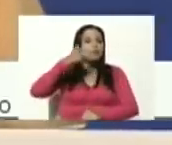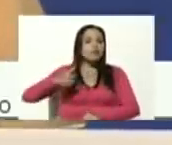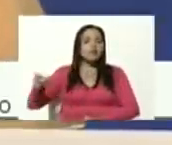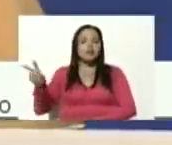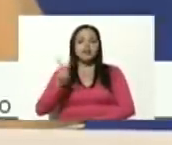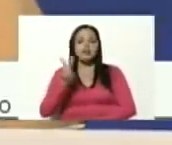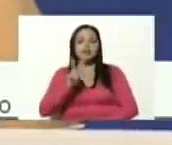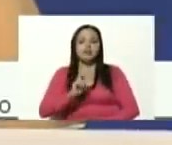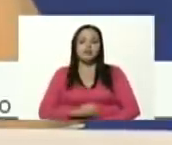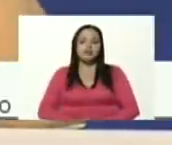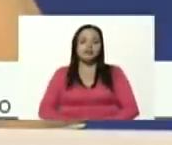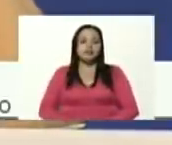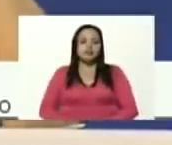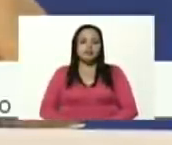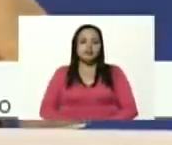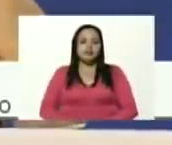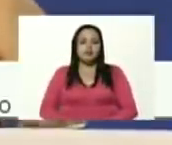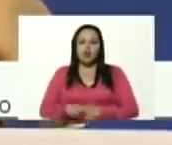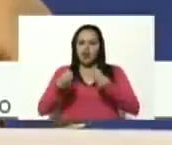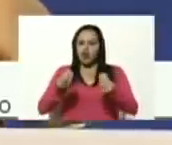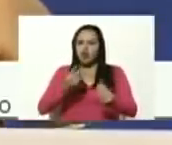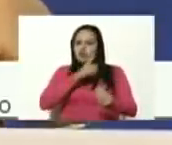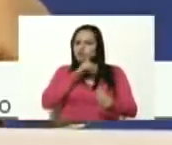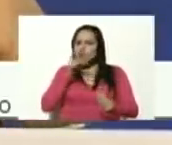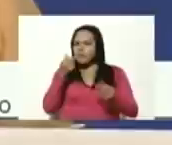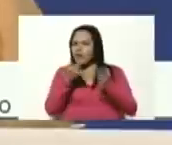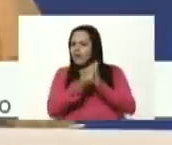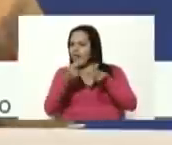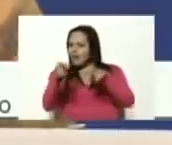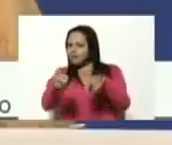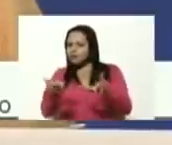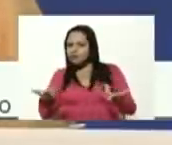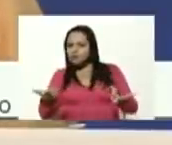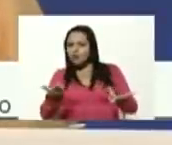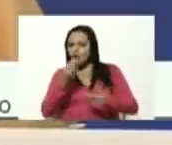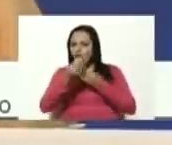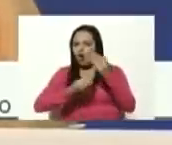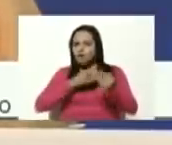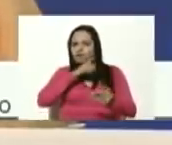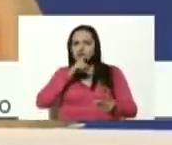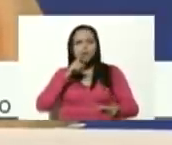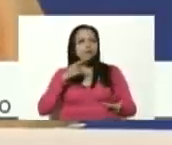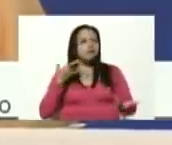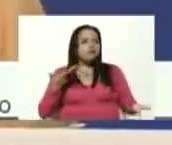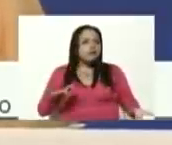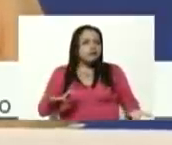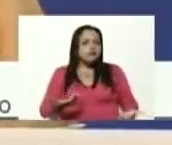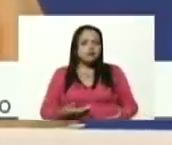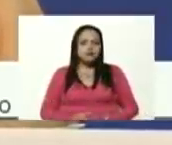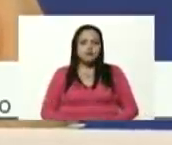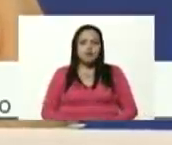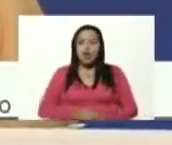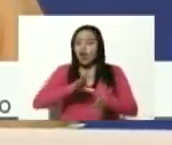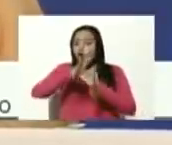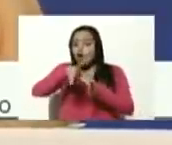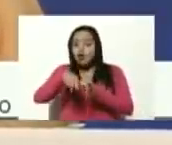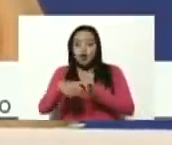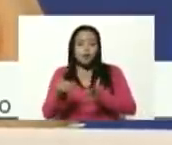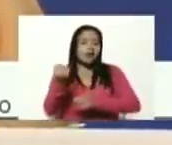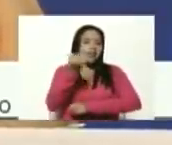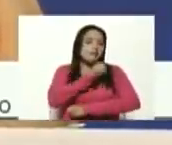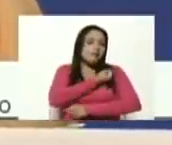Venezuela. ¿Cómo se llama eso? ¿Cómo se llama eso? Robo